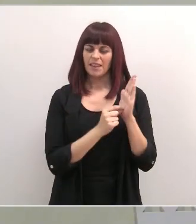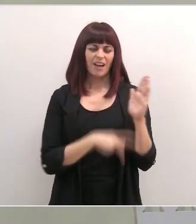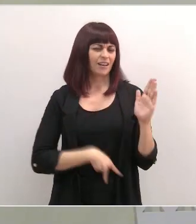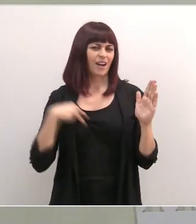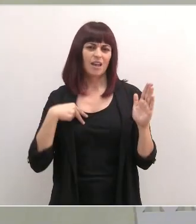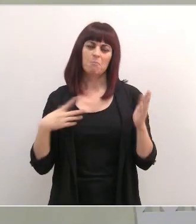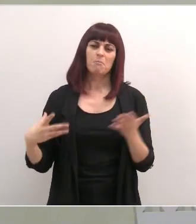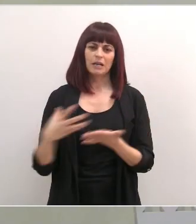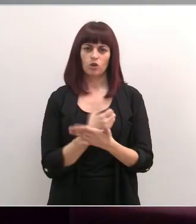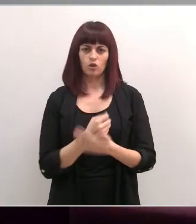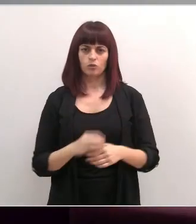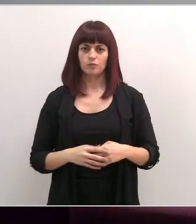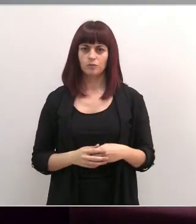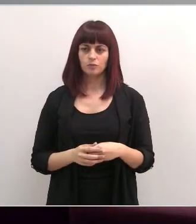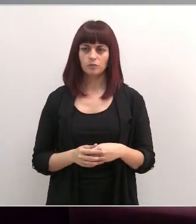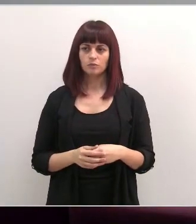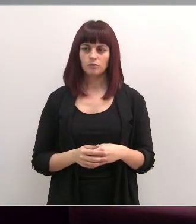general.